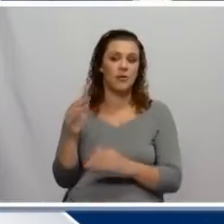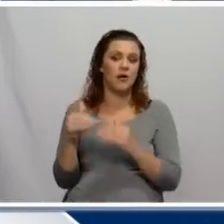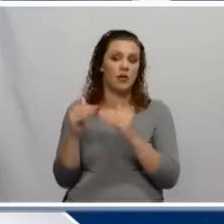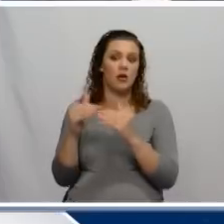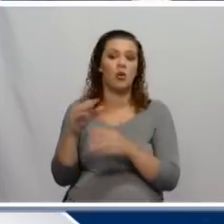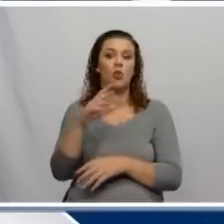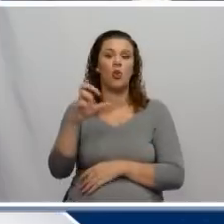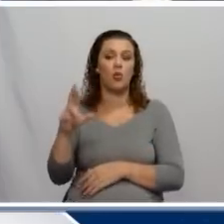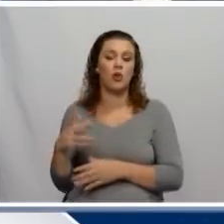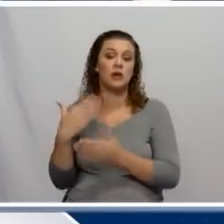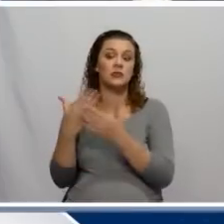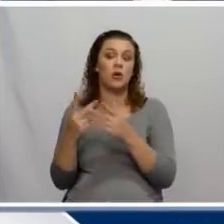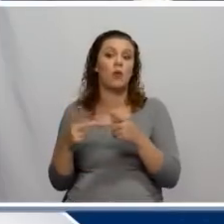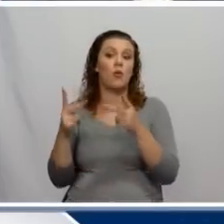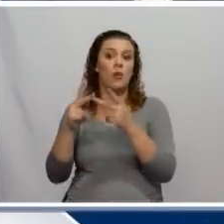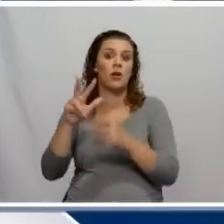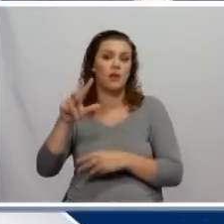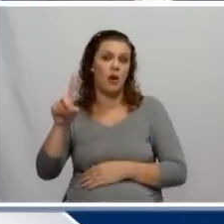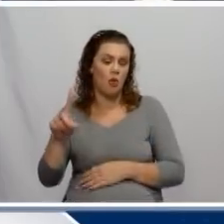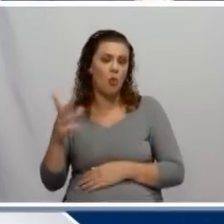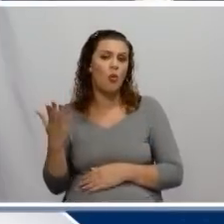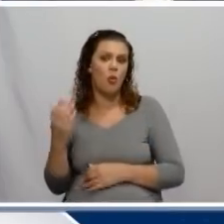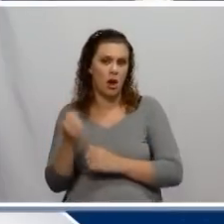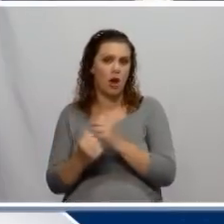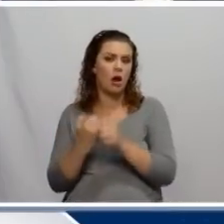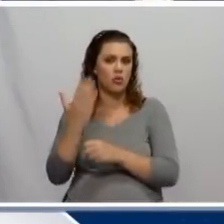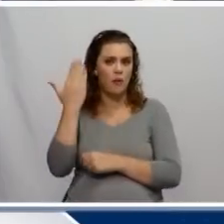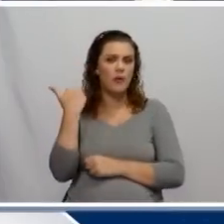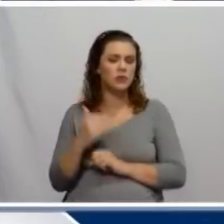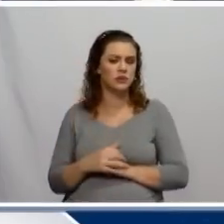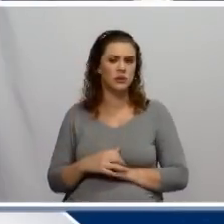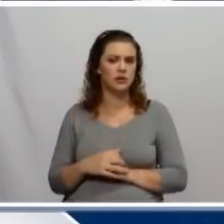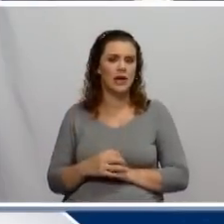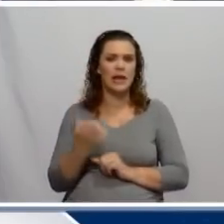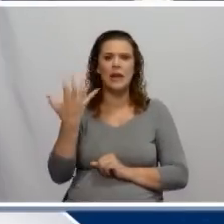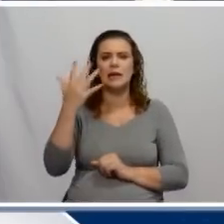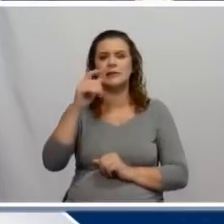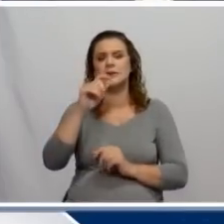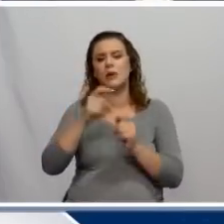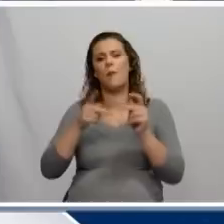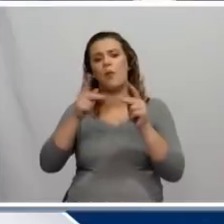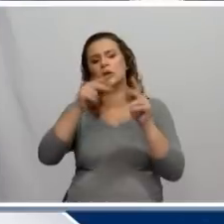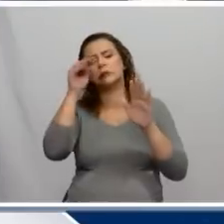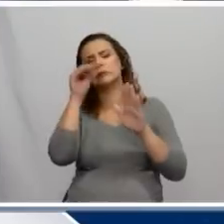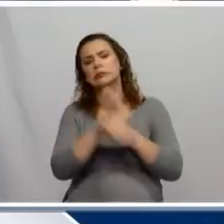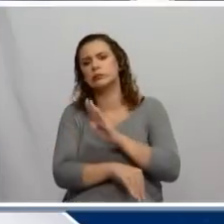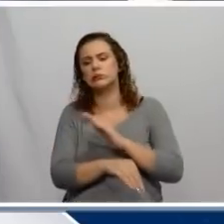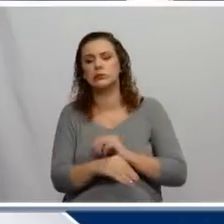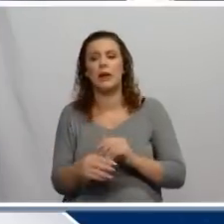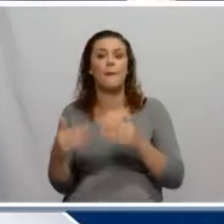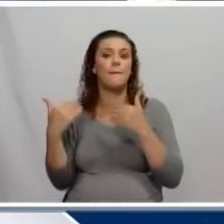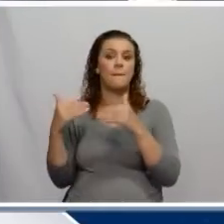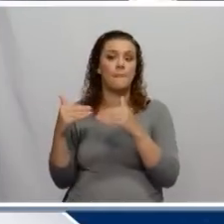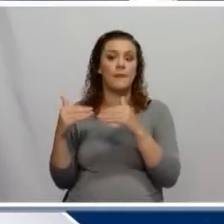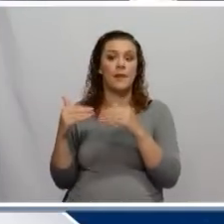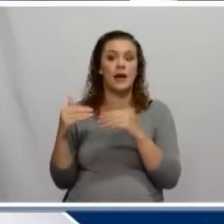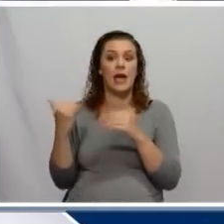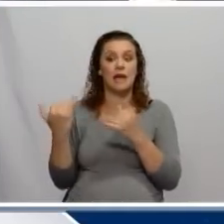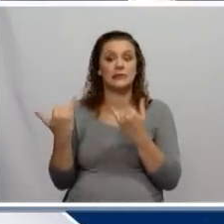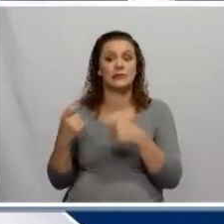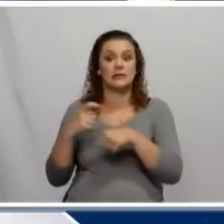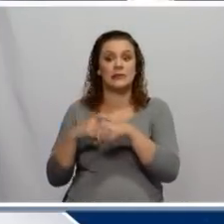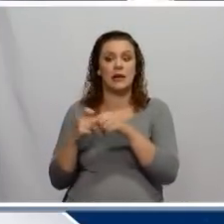ranking Costa Rica llegó a estar en el puesto 31 el año pasado Costa Rica se vino 15 puestos abajo ojo porque Panamá nos alcanza